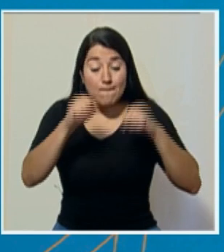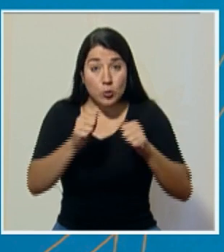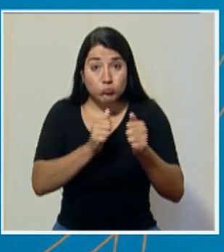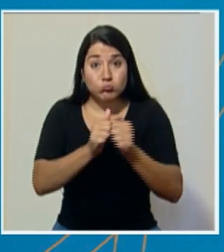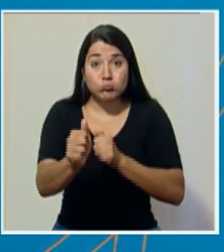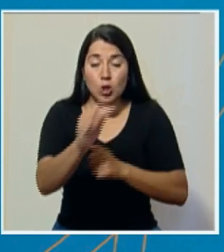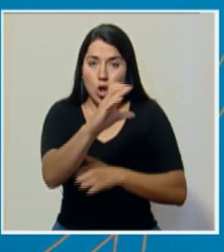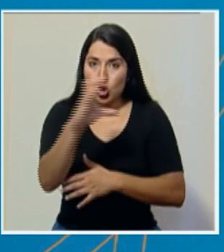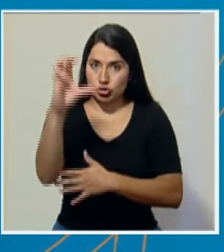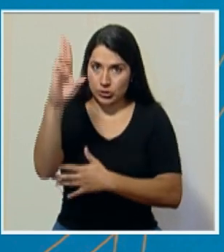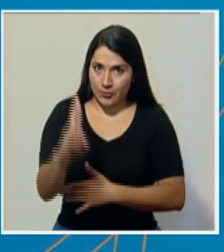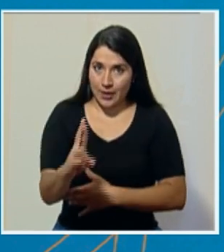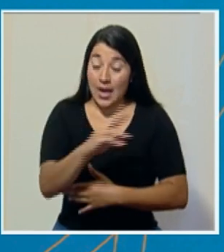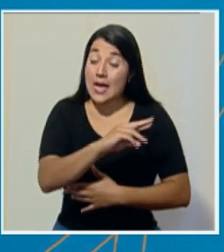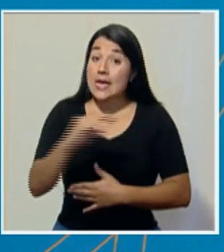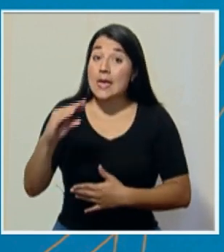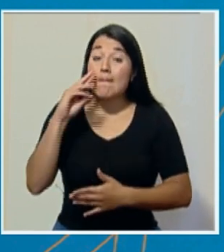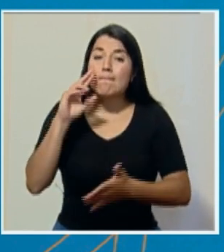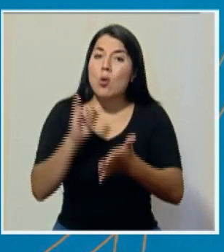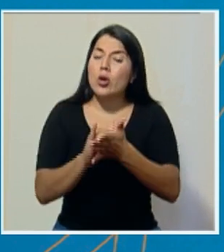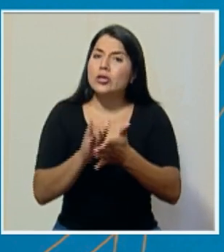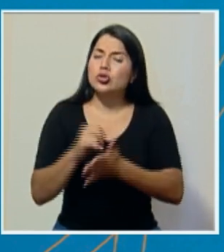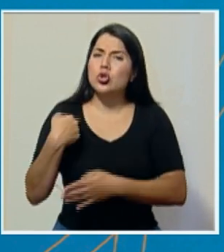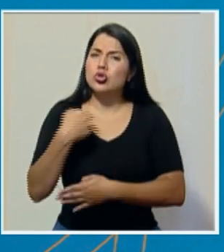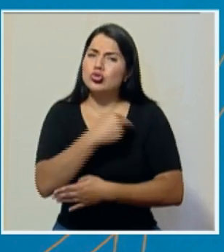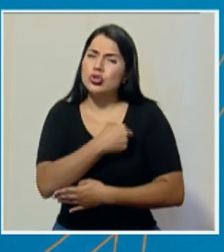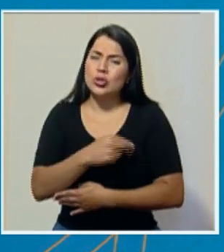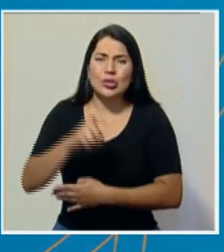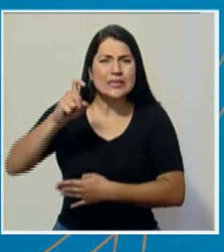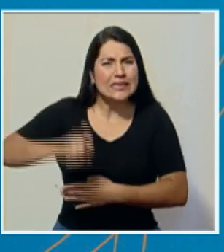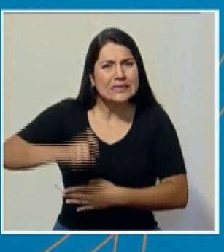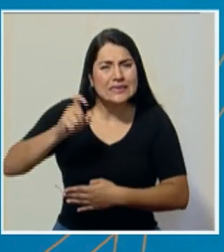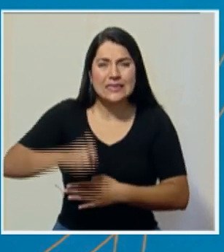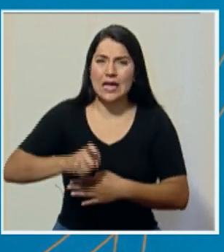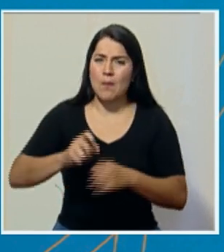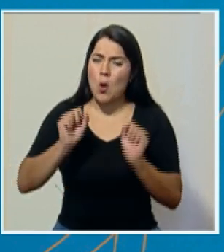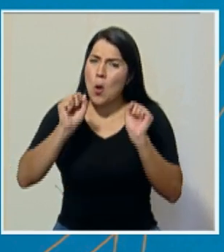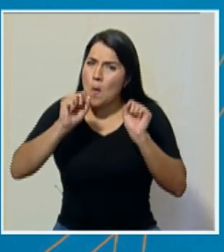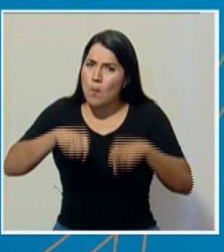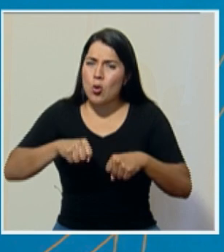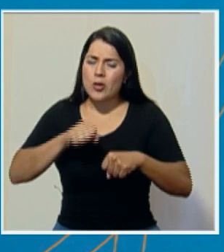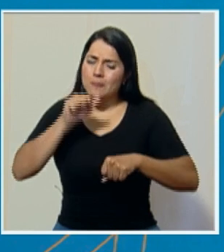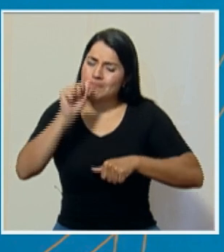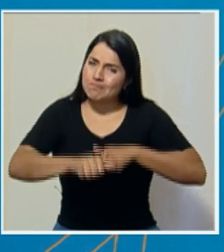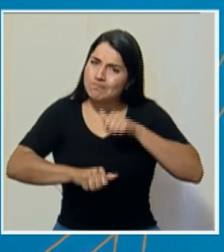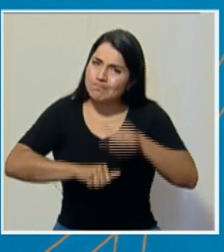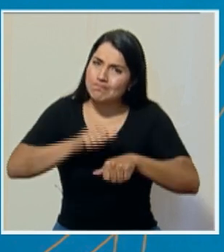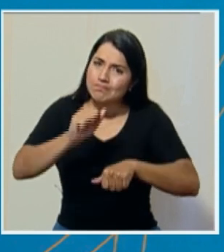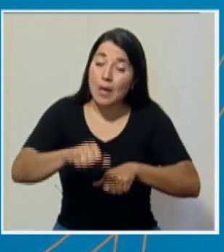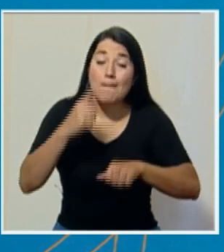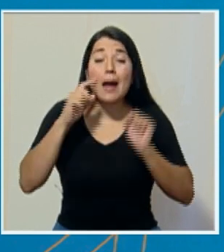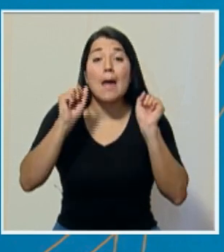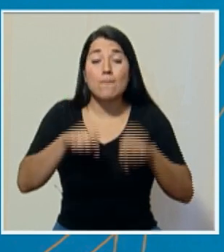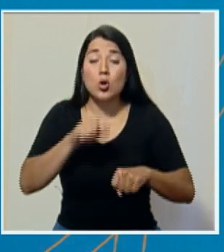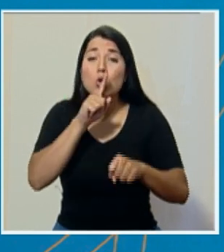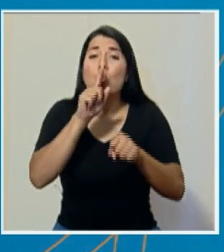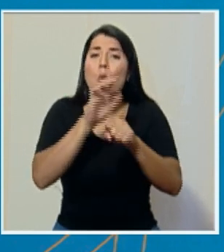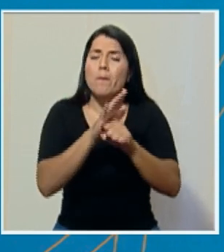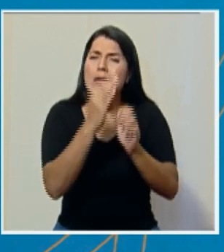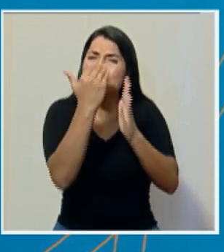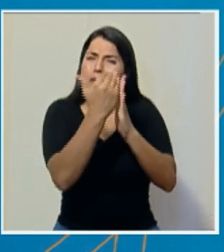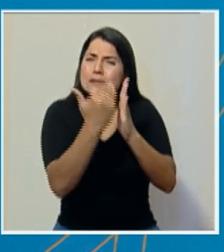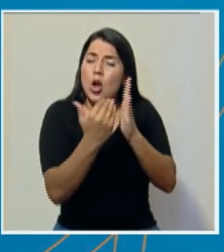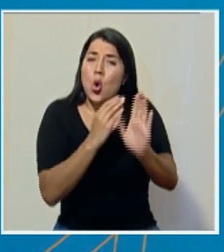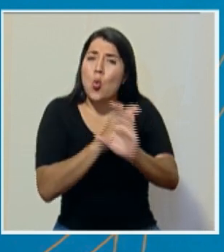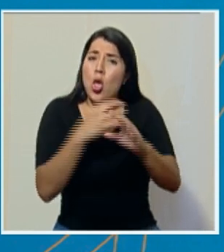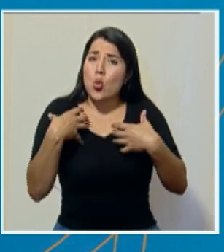al país adelante y para eso necesitamos la máxima aplicación de nuestro esfuerzo para el cumplimiento de las medidas